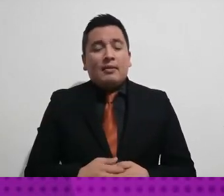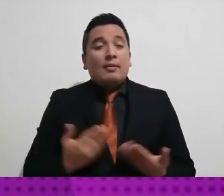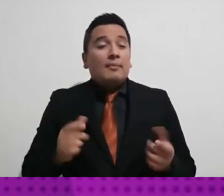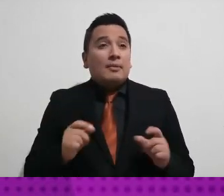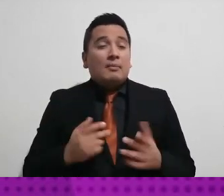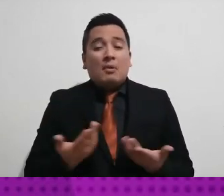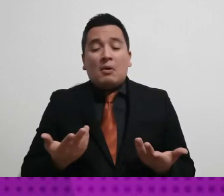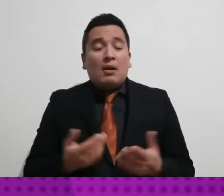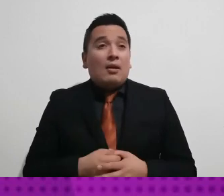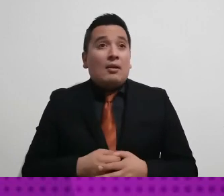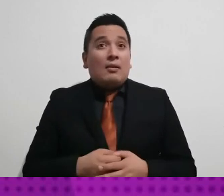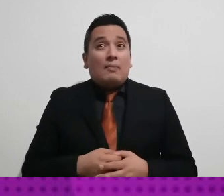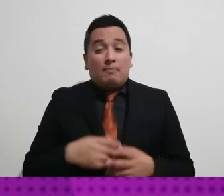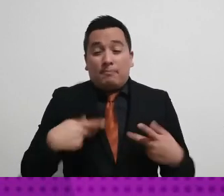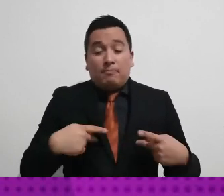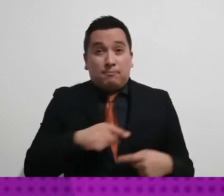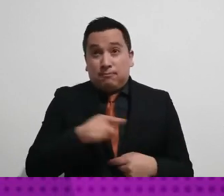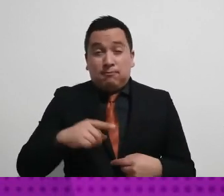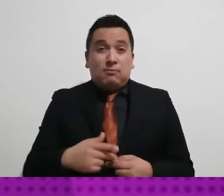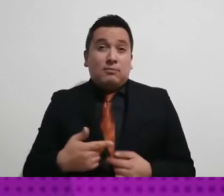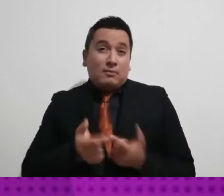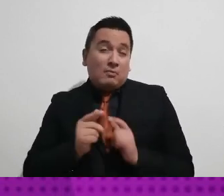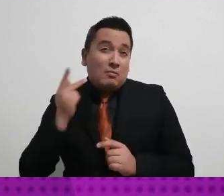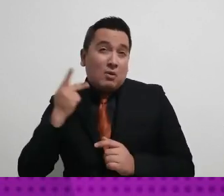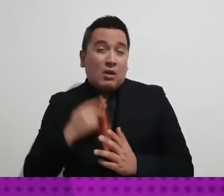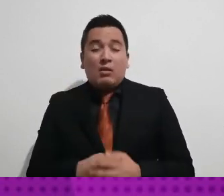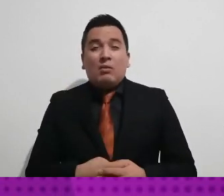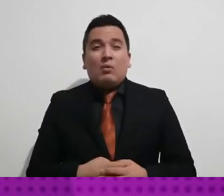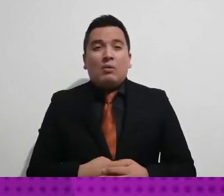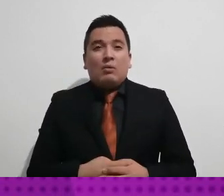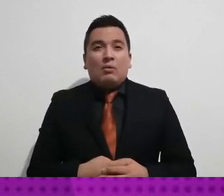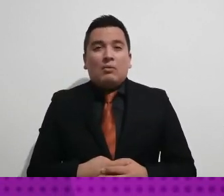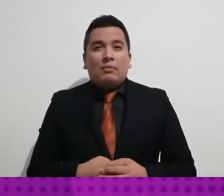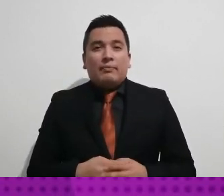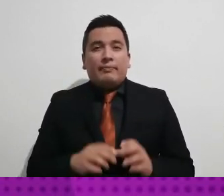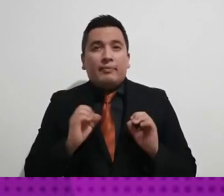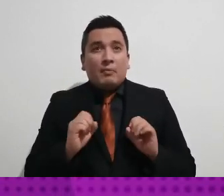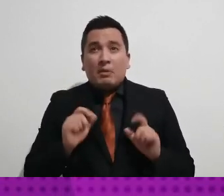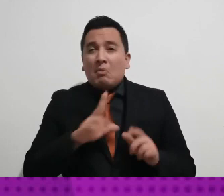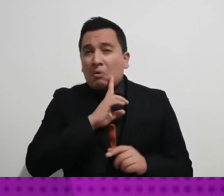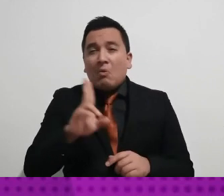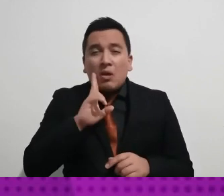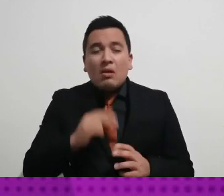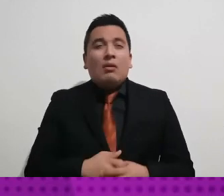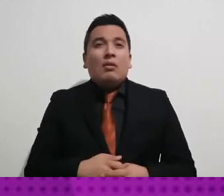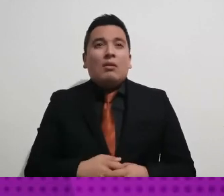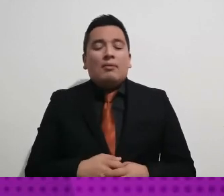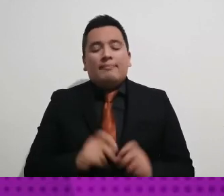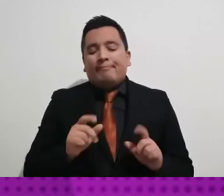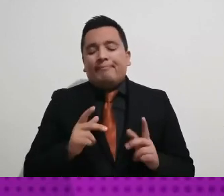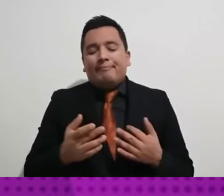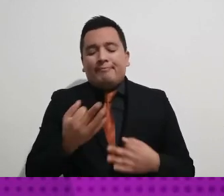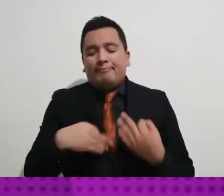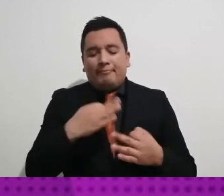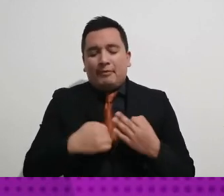constitucionales y finalmente, bueno, de pedirles a los actores políticos, a los partidos, a los medios de